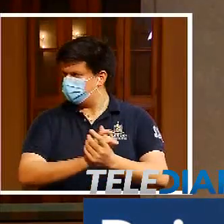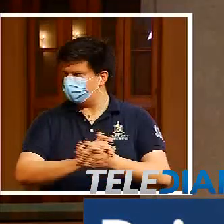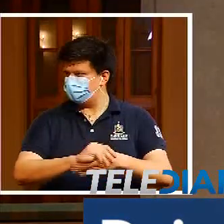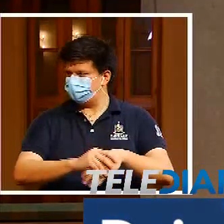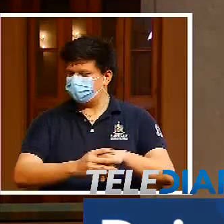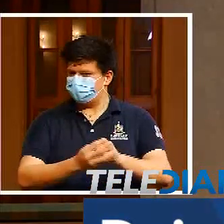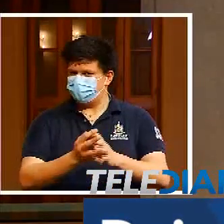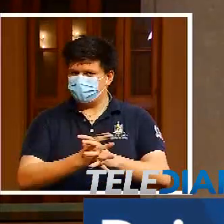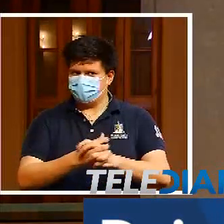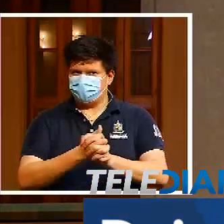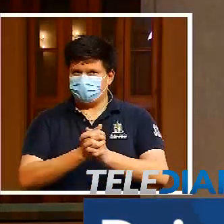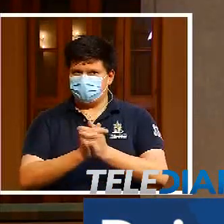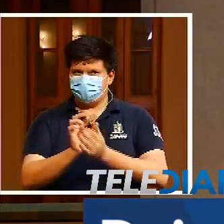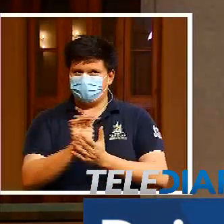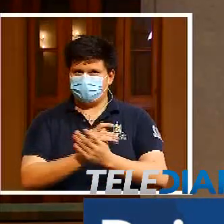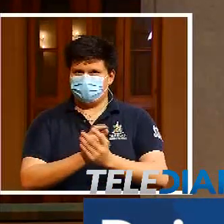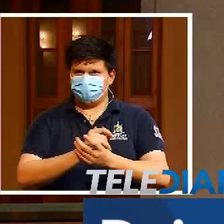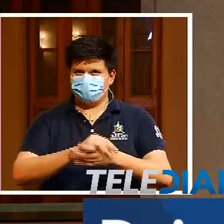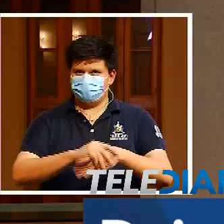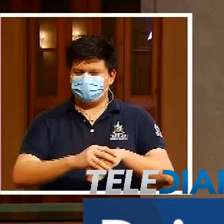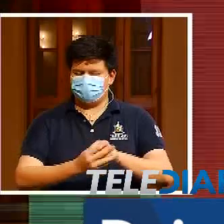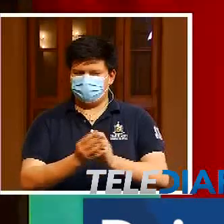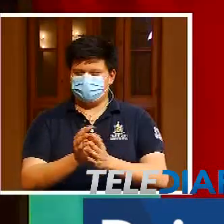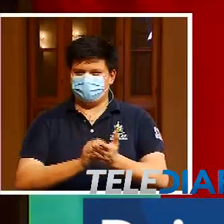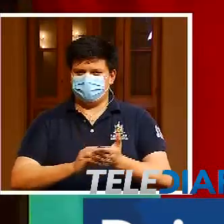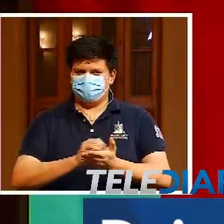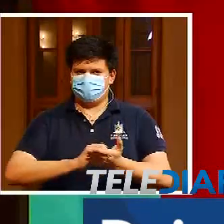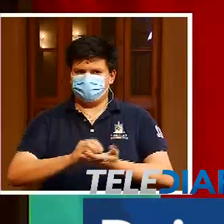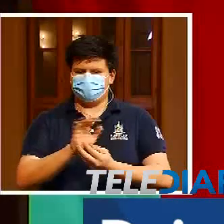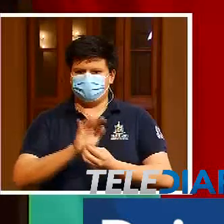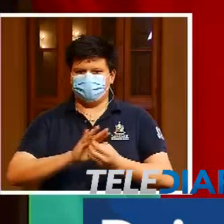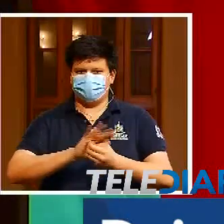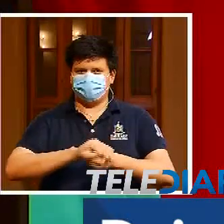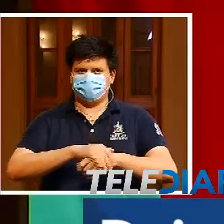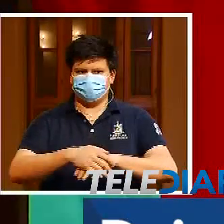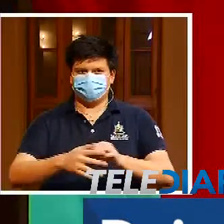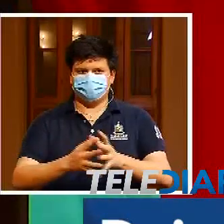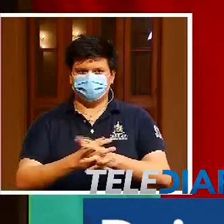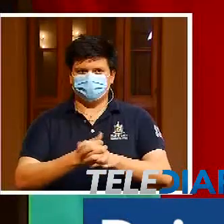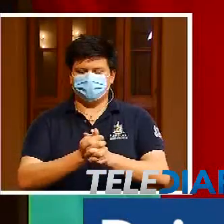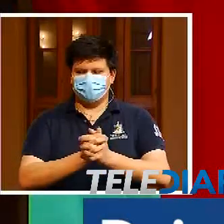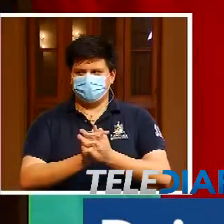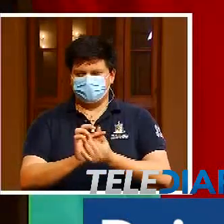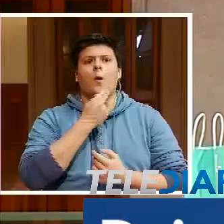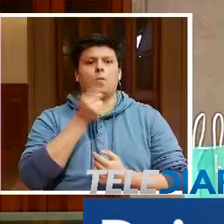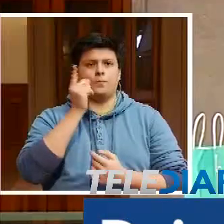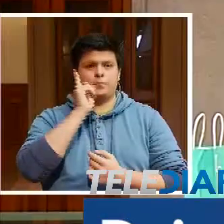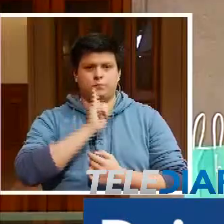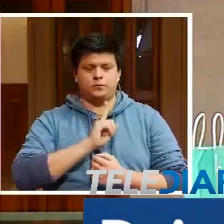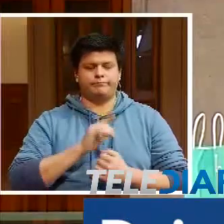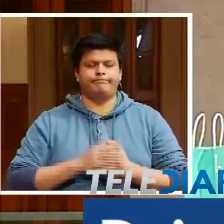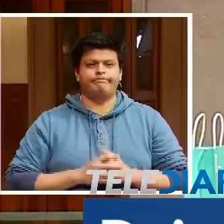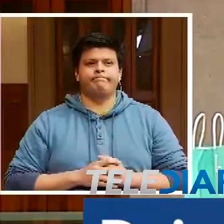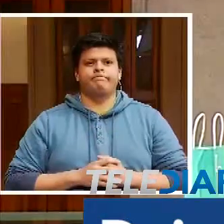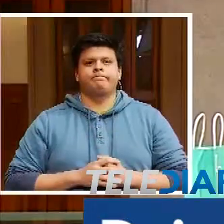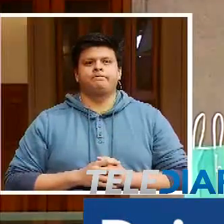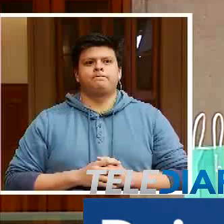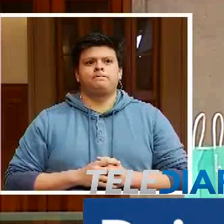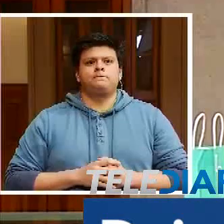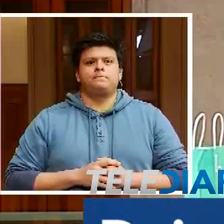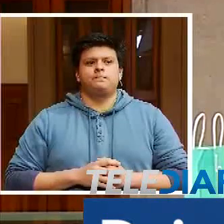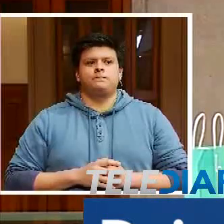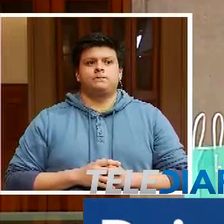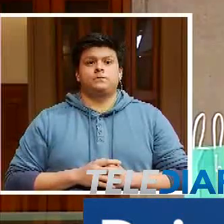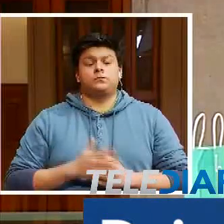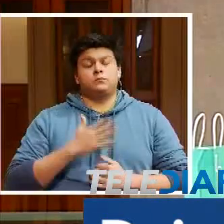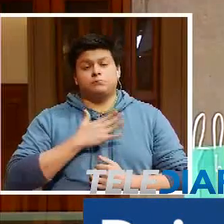la doctora, a la subdirectora del Hospital Metropolitano, a tanta y tanta mujer profesionista, médica, que ha estado al frente de las ruedas de prensa,